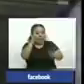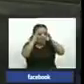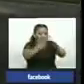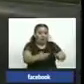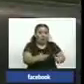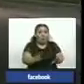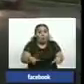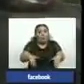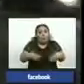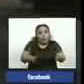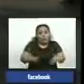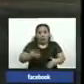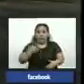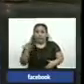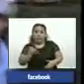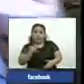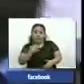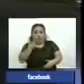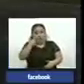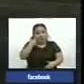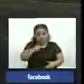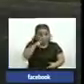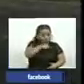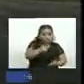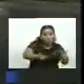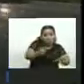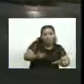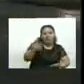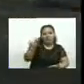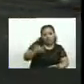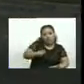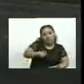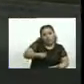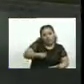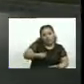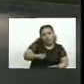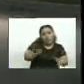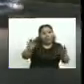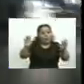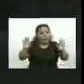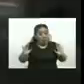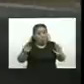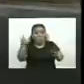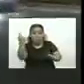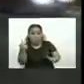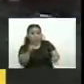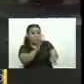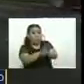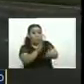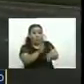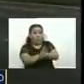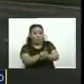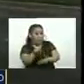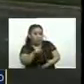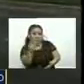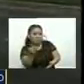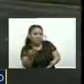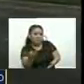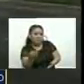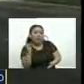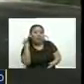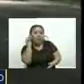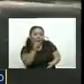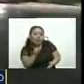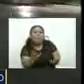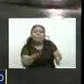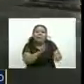todos dependemos de una necesidad, y si ven es por necesidad. Ahora, el que compra pólvora no la compra por necesidad, es de